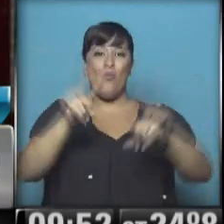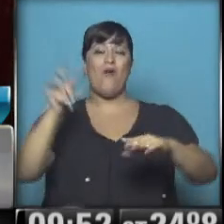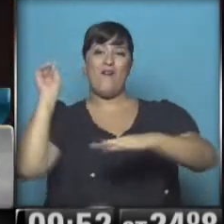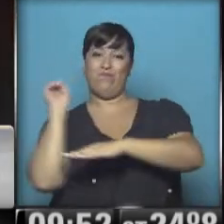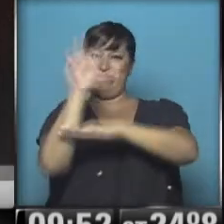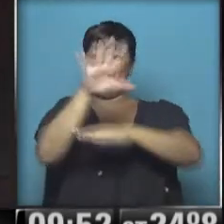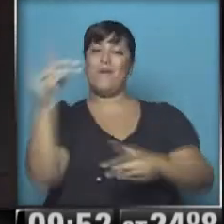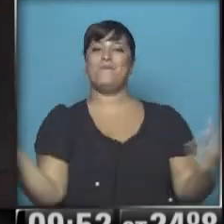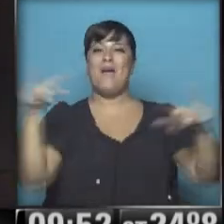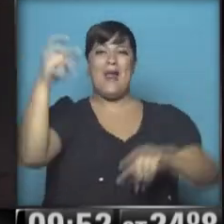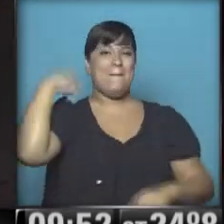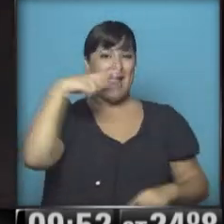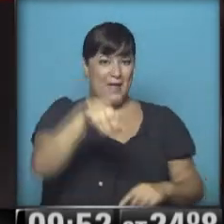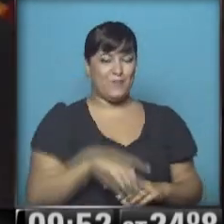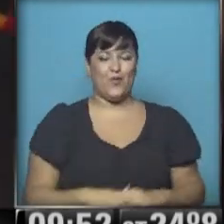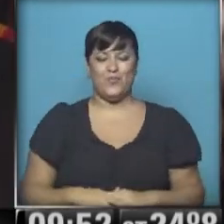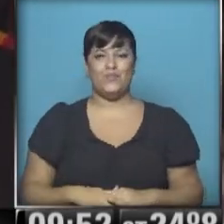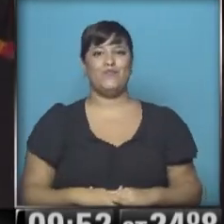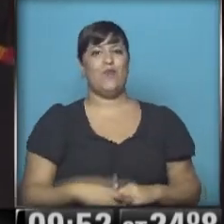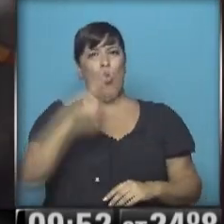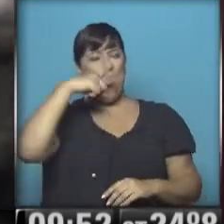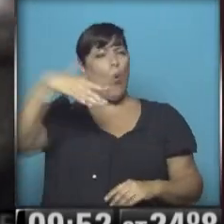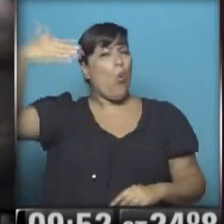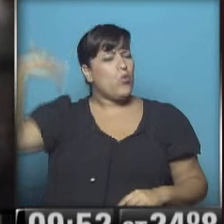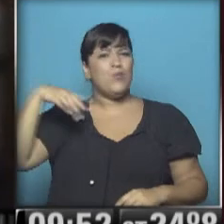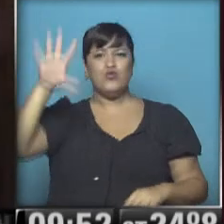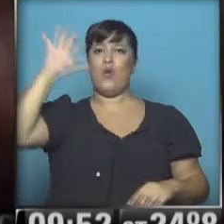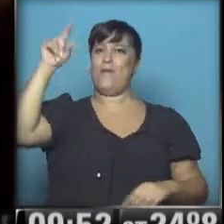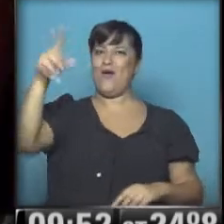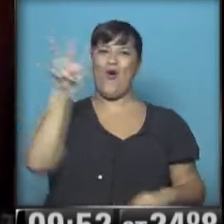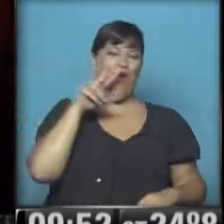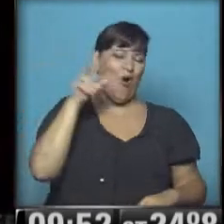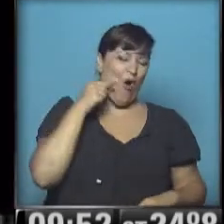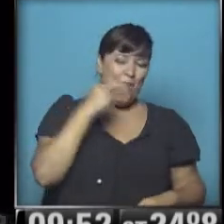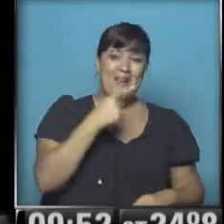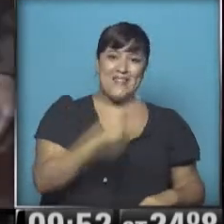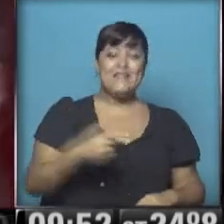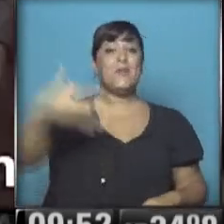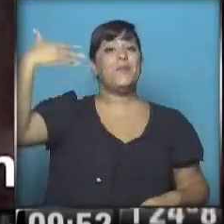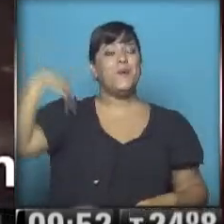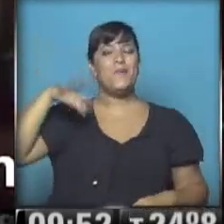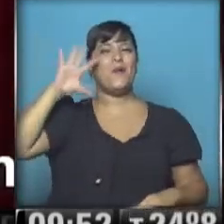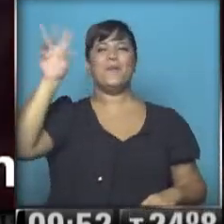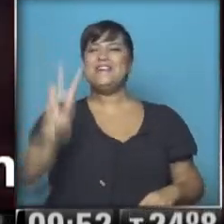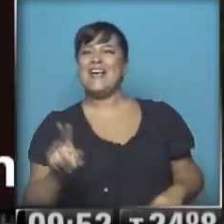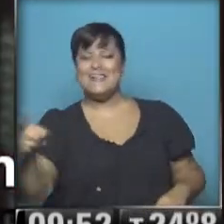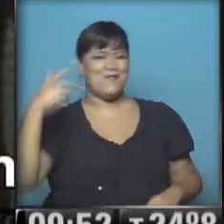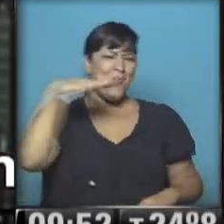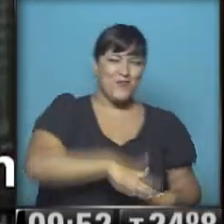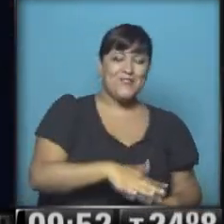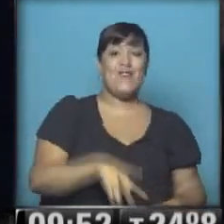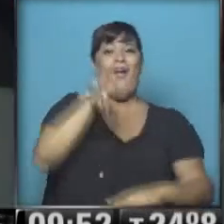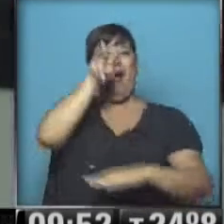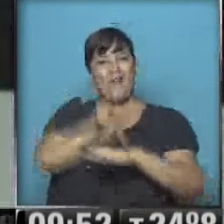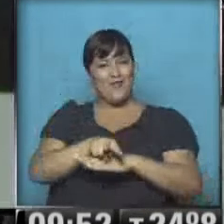Rosedal de Palermo. Muy bien, Alejo. El último autocine que yo recuerdo, al menos era porque era muy chiquitito cuando había. ¿Cómo era muy chiquito? Al costado de.